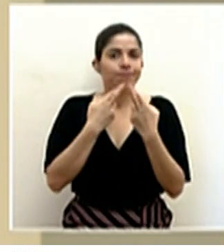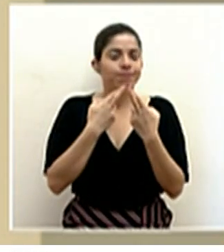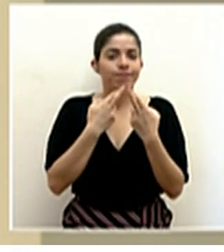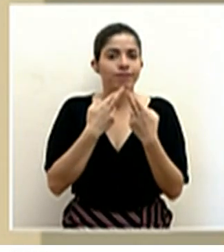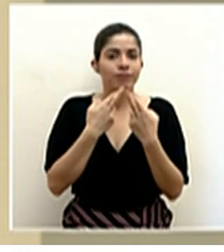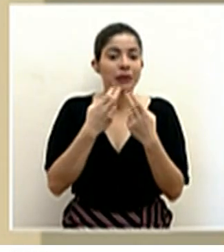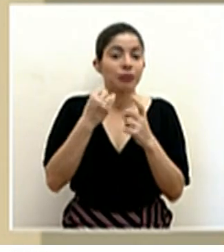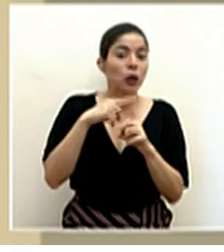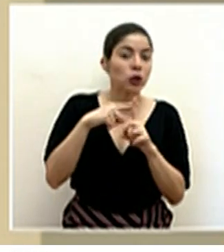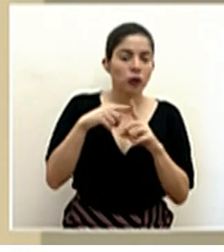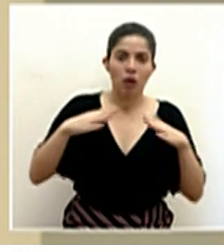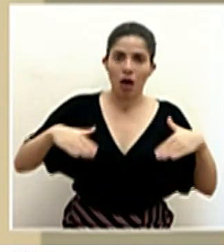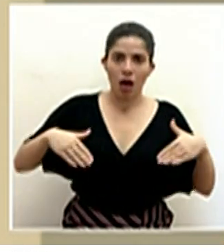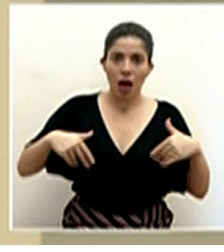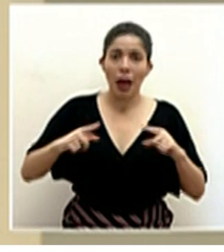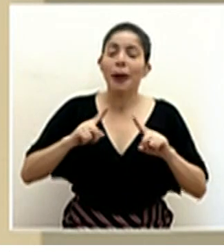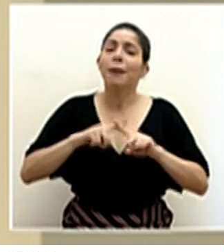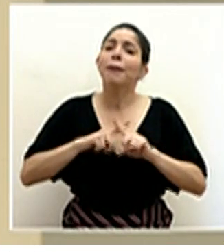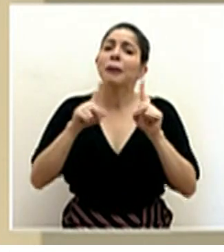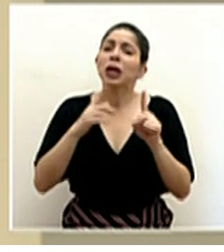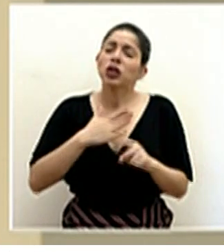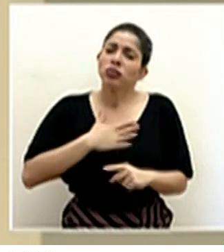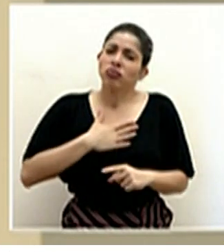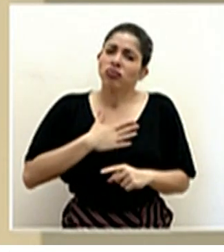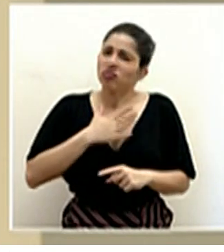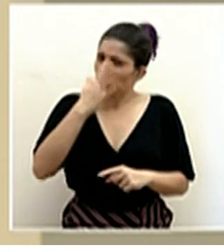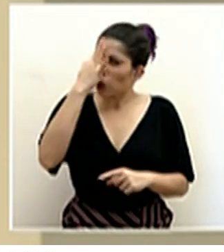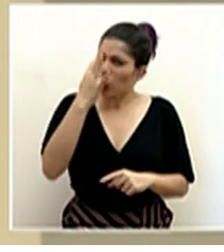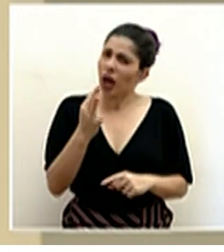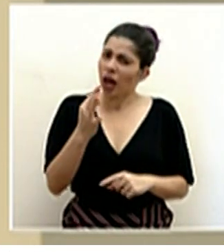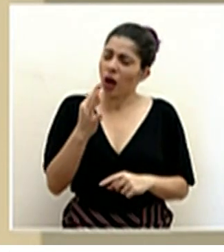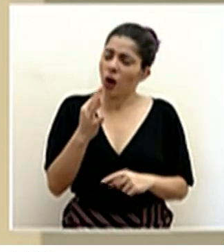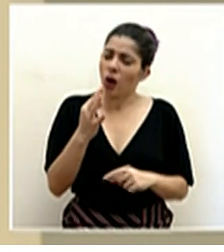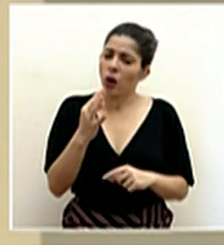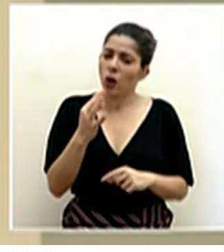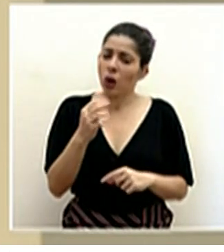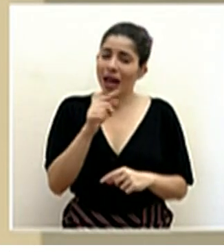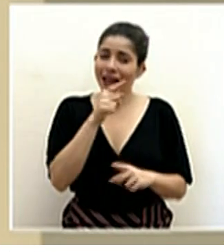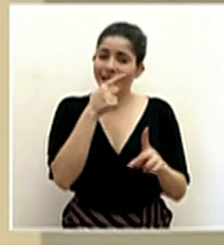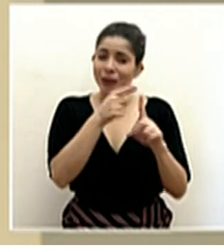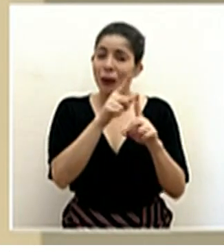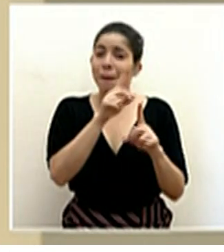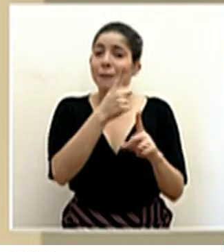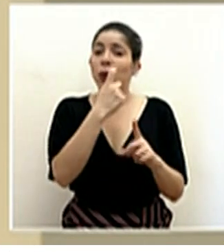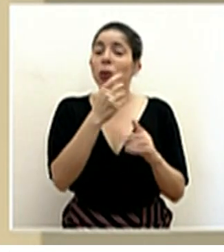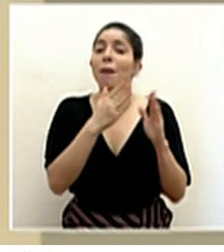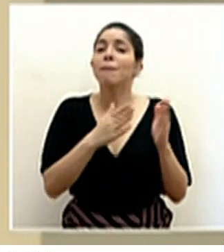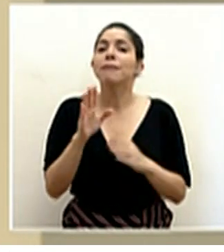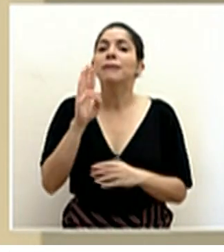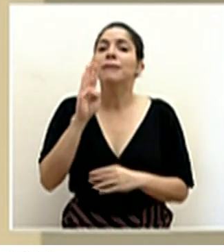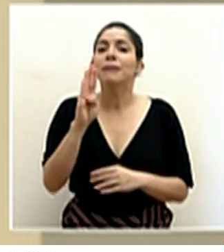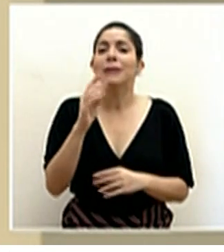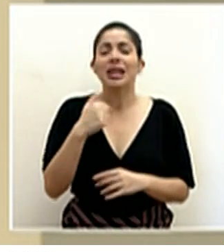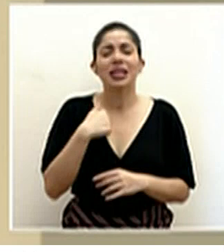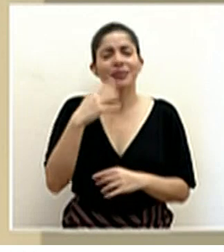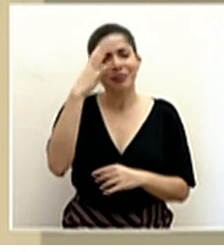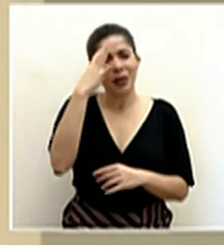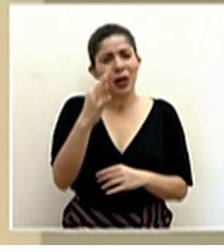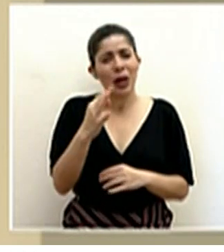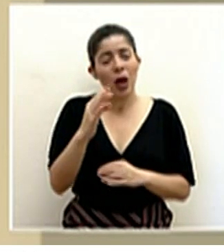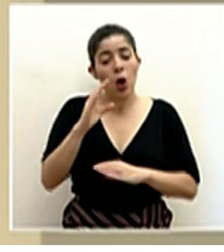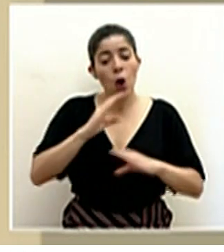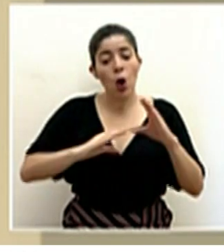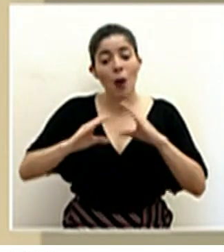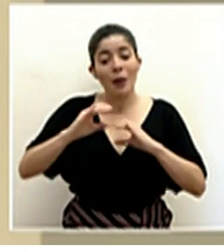todavía afirmativa. Sin embargo, yo creo, y ahí yendo a su pregunta del plan B, que es tan importante el